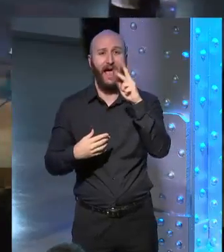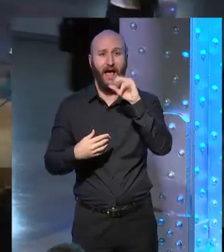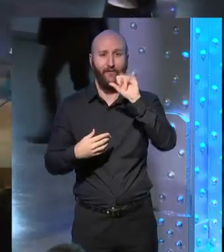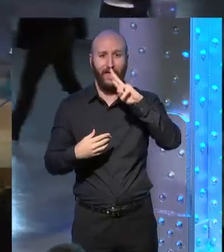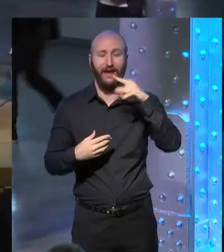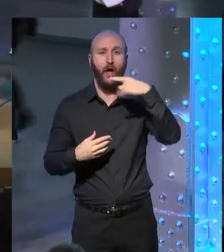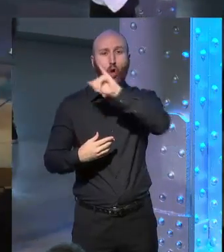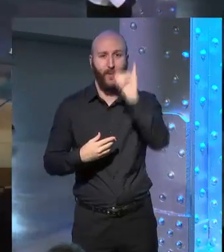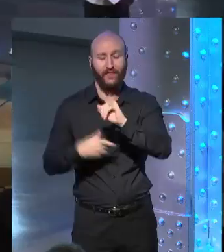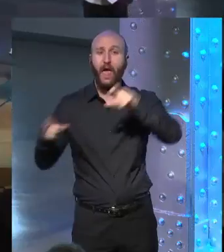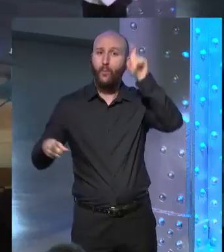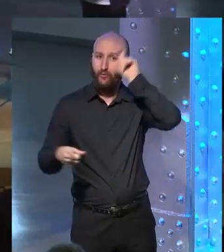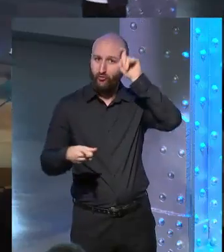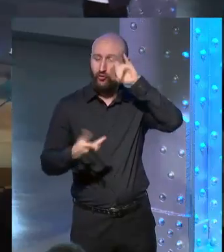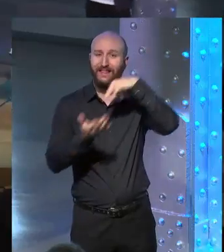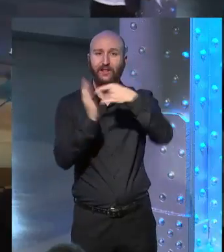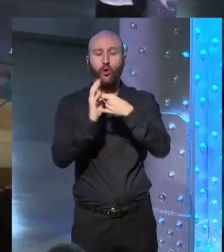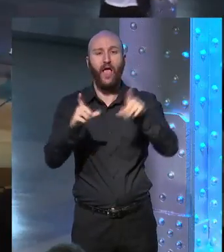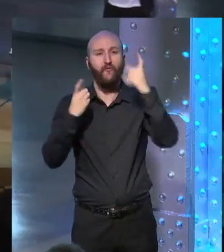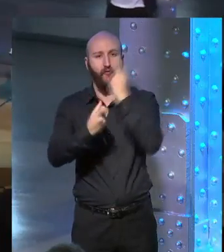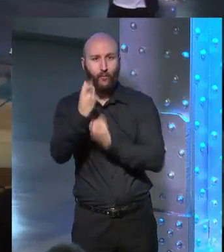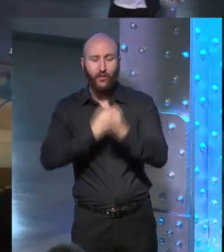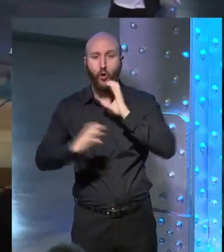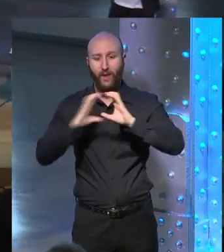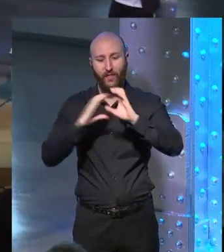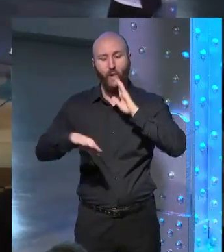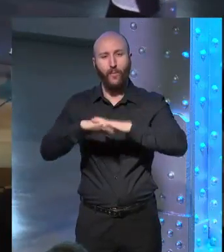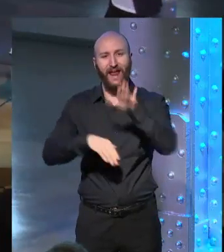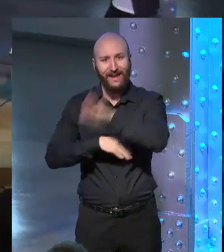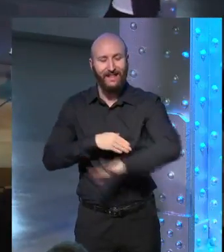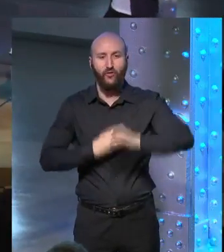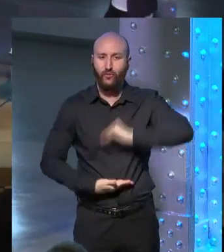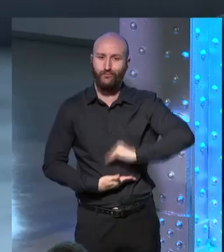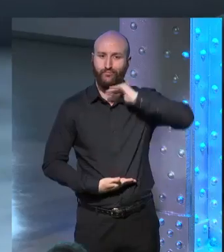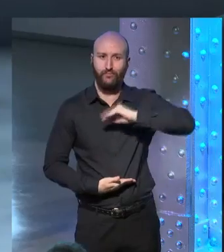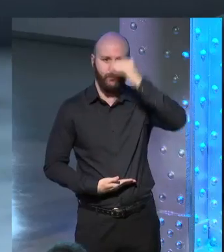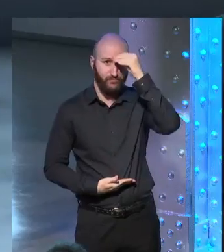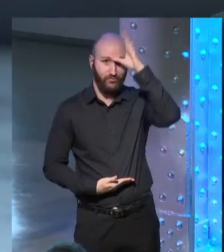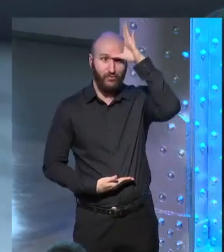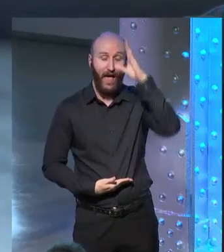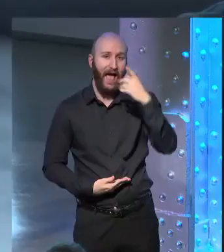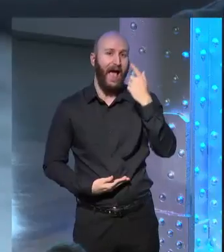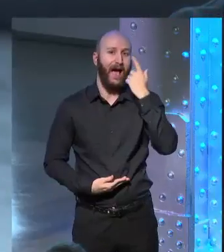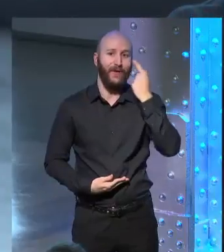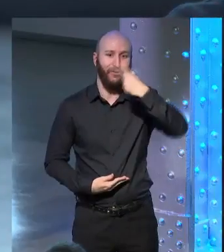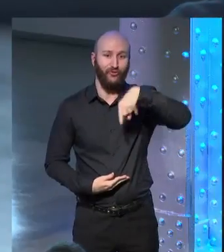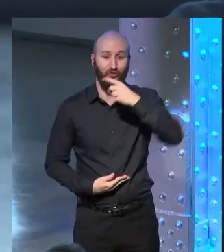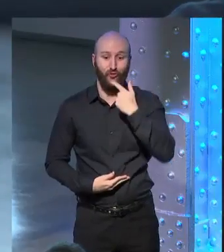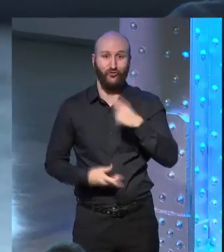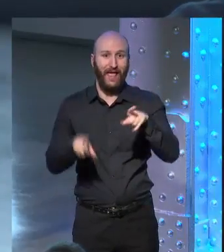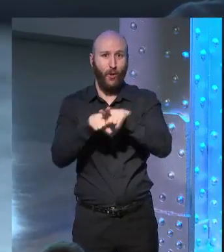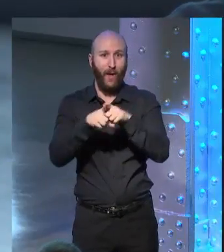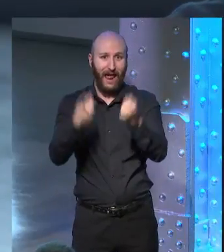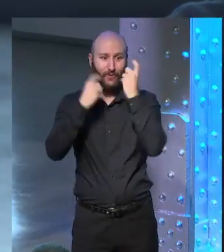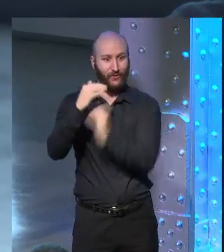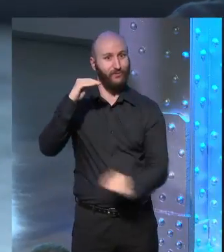de Tecnologías de la Información y de la Comunicación, es para alumnos de altas capacidades. Espero que nosotros estemos a la altura de tus alumnos. Seguro que sí. Y